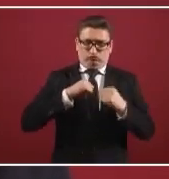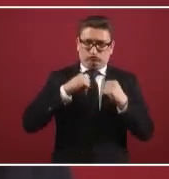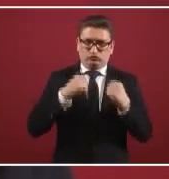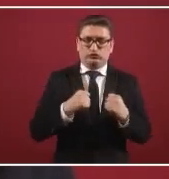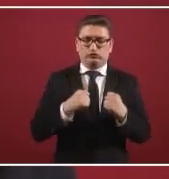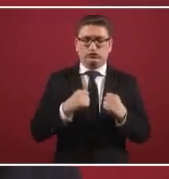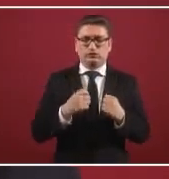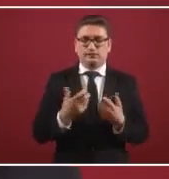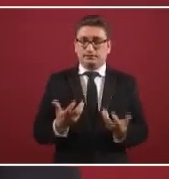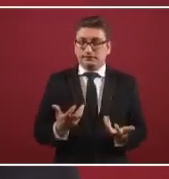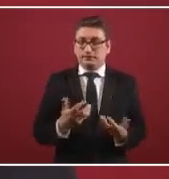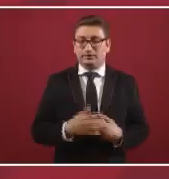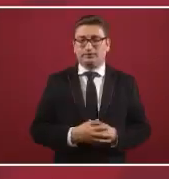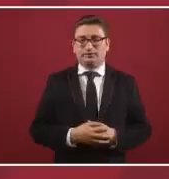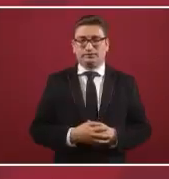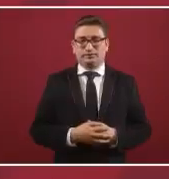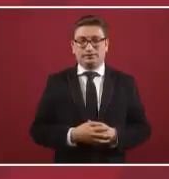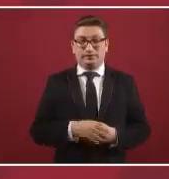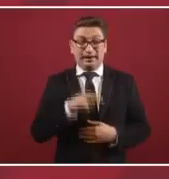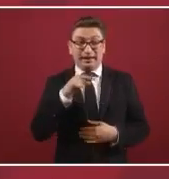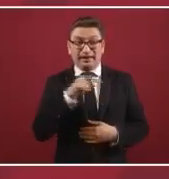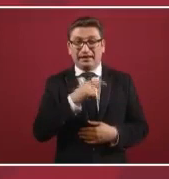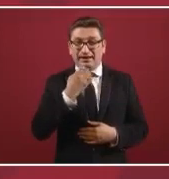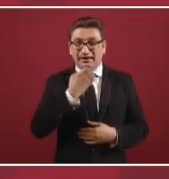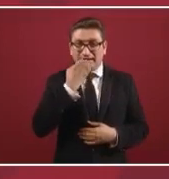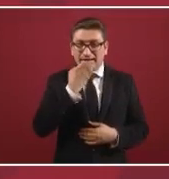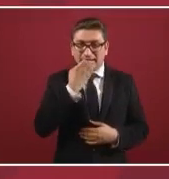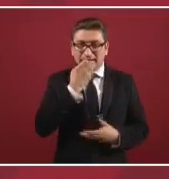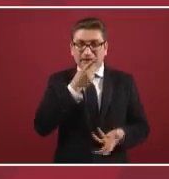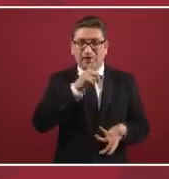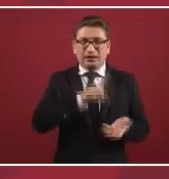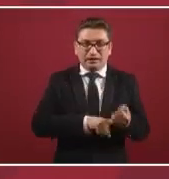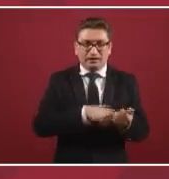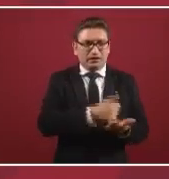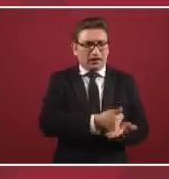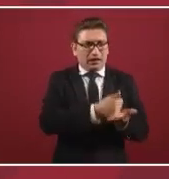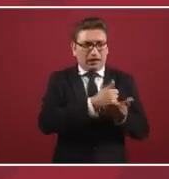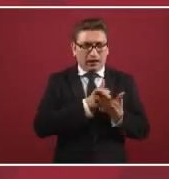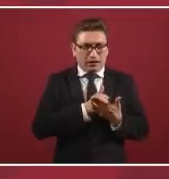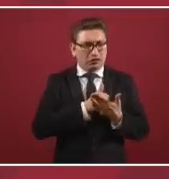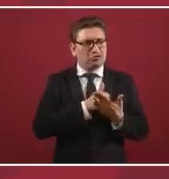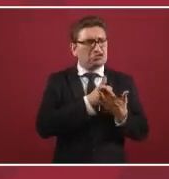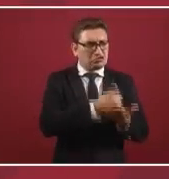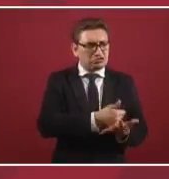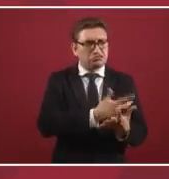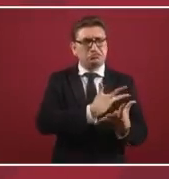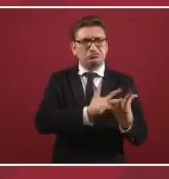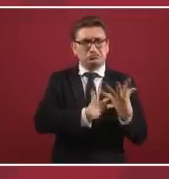Ahí en la escuela hay ayuda mutua,